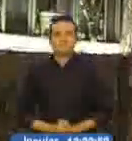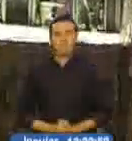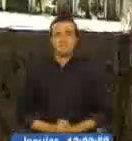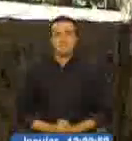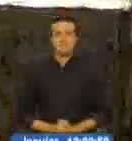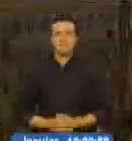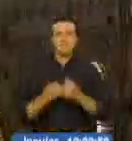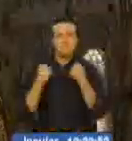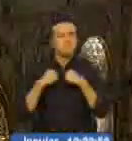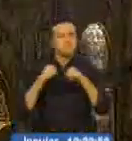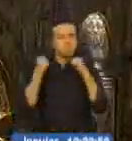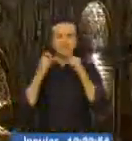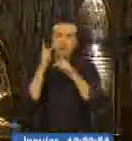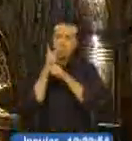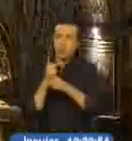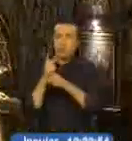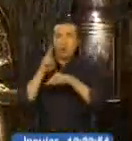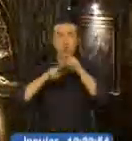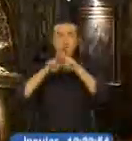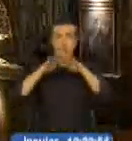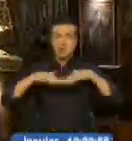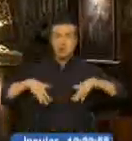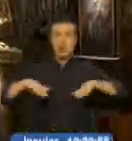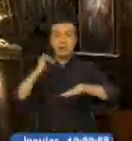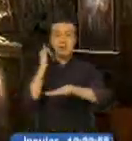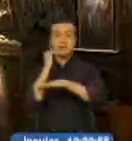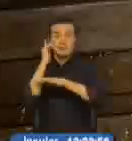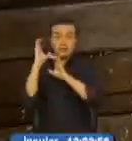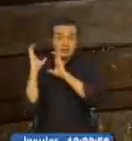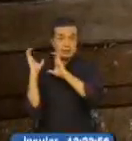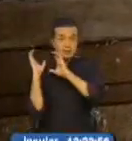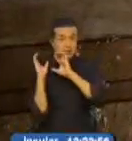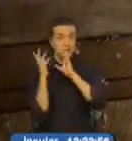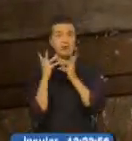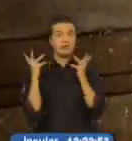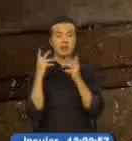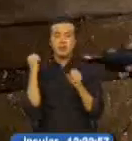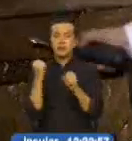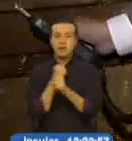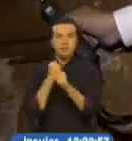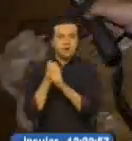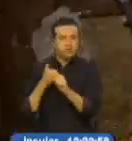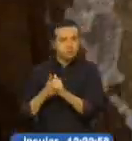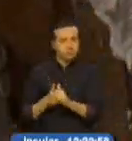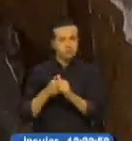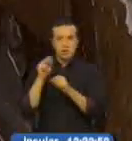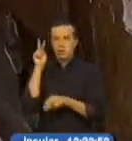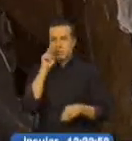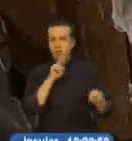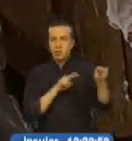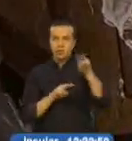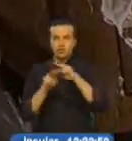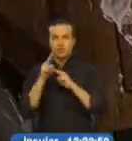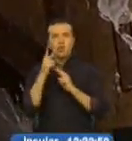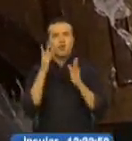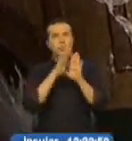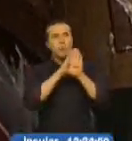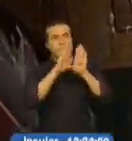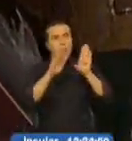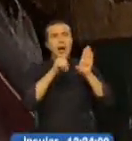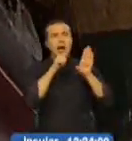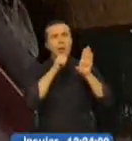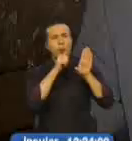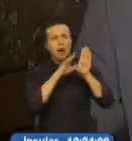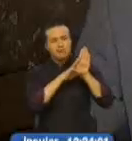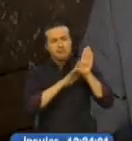de los esfuerzos para preservar la infraestructura de la iglesia de San Francisco, se realiza un trabajo minucioso de diagnóstico de la humedad que afecta a la